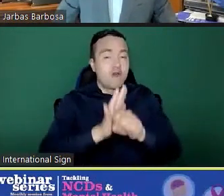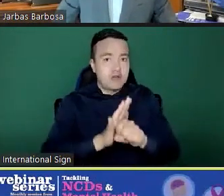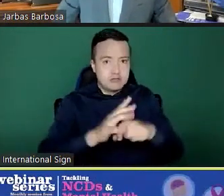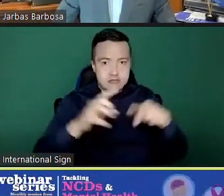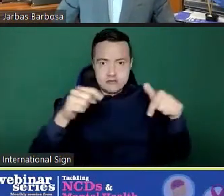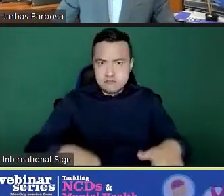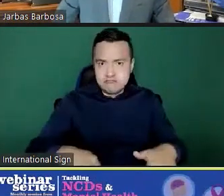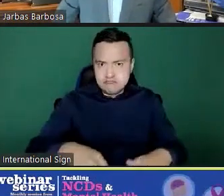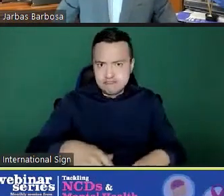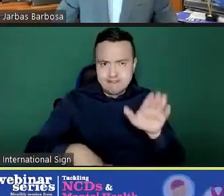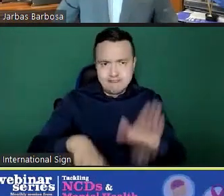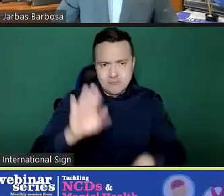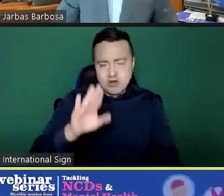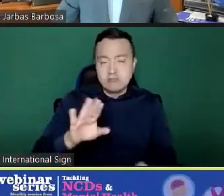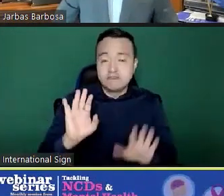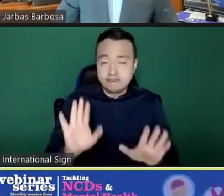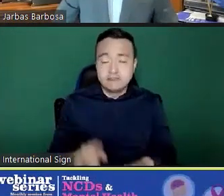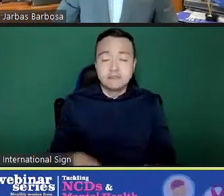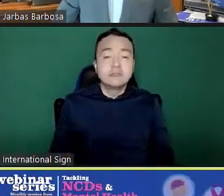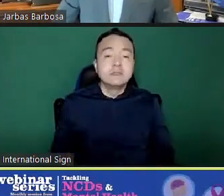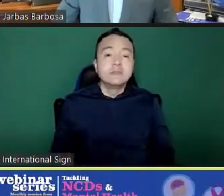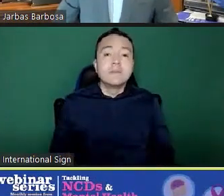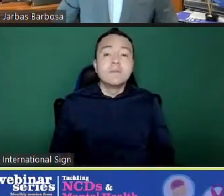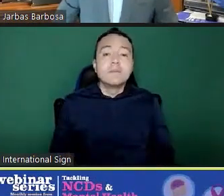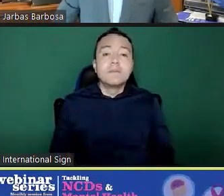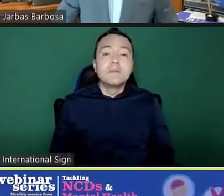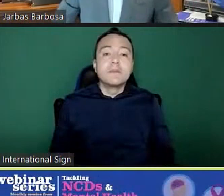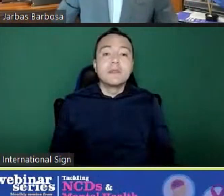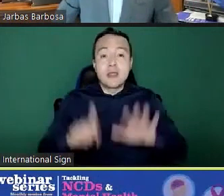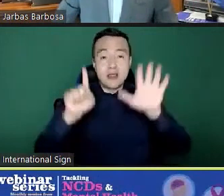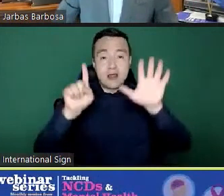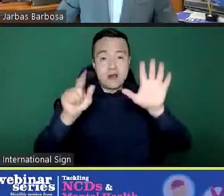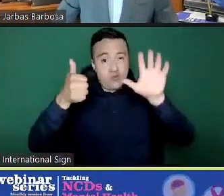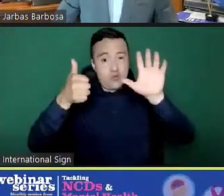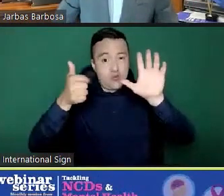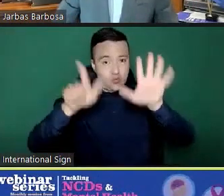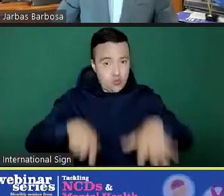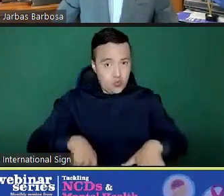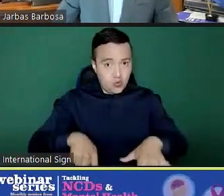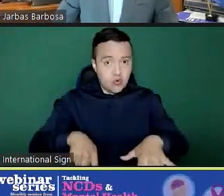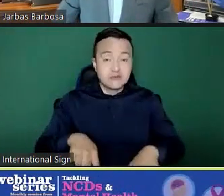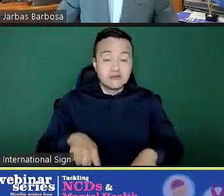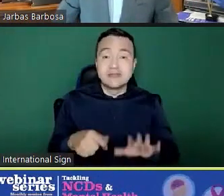había 68 millones de casos de COVID, o sea, 40% de los casos mundiales y